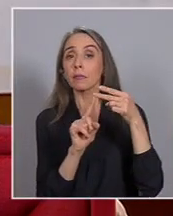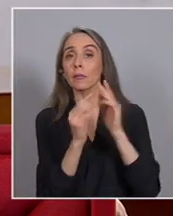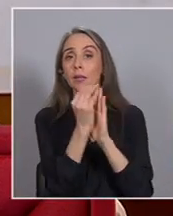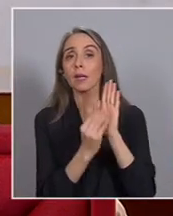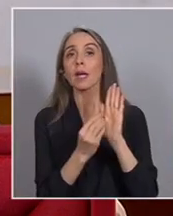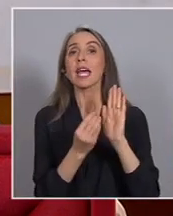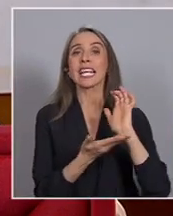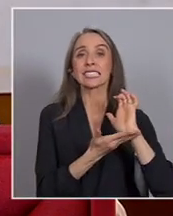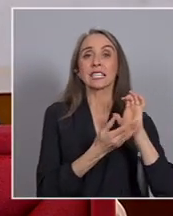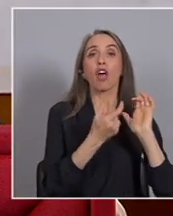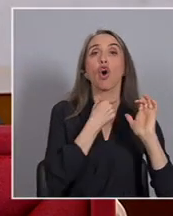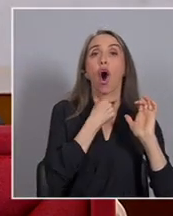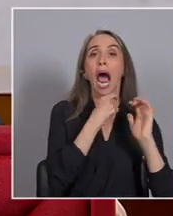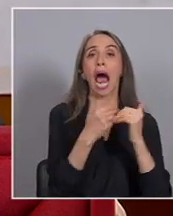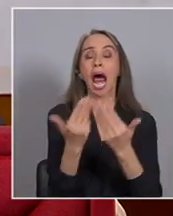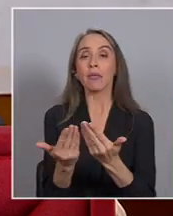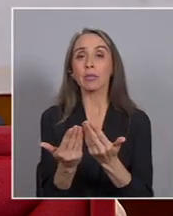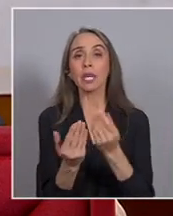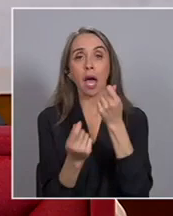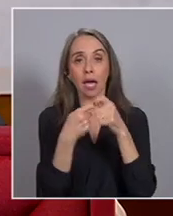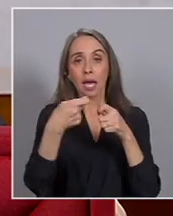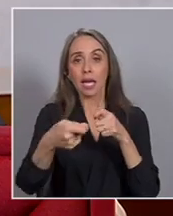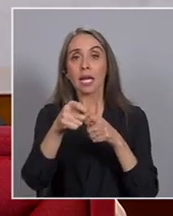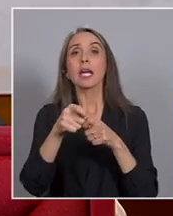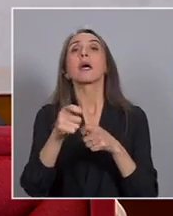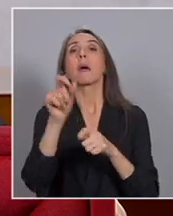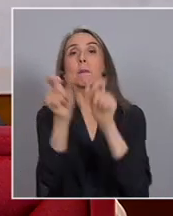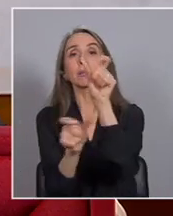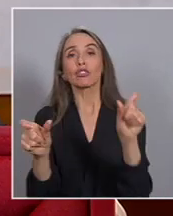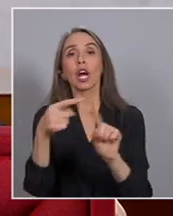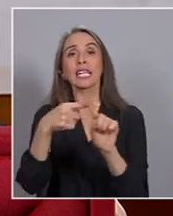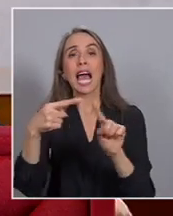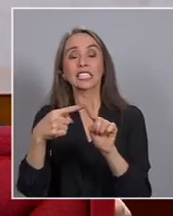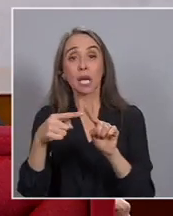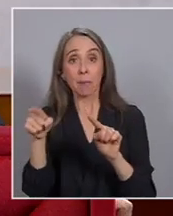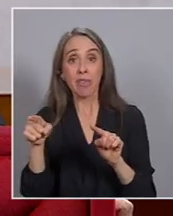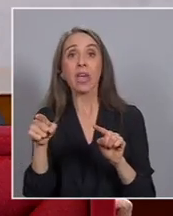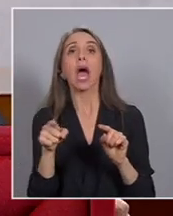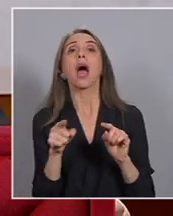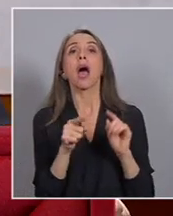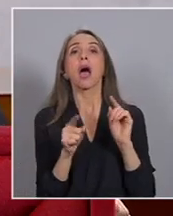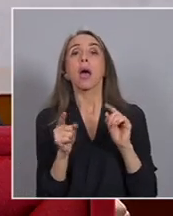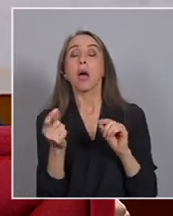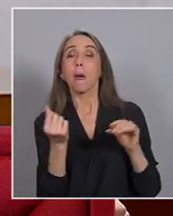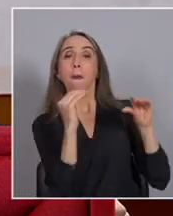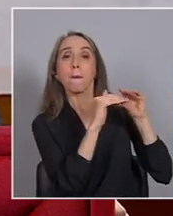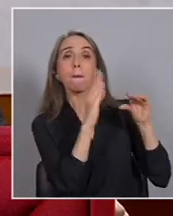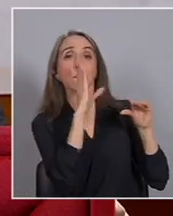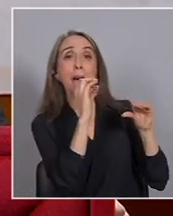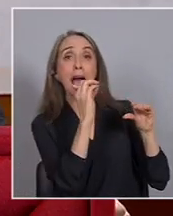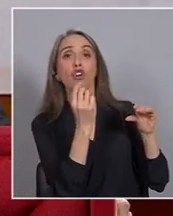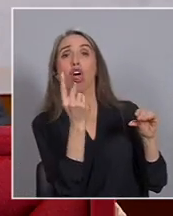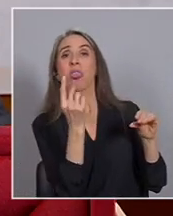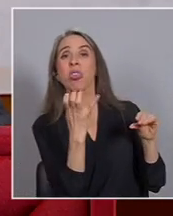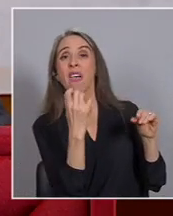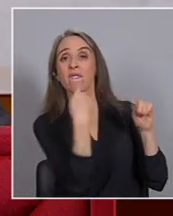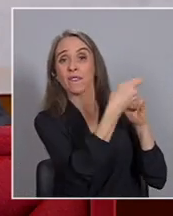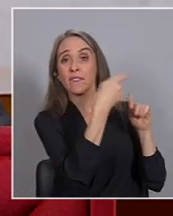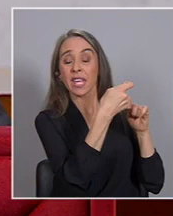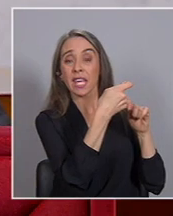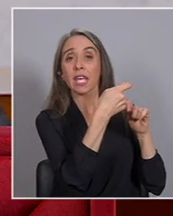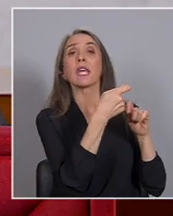garantías estatales para apoyar a personas de la clase media a repactar sus deudas en los bancos con mejores condiciones